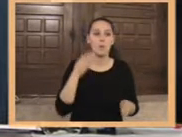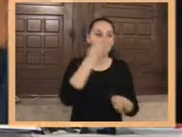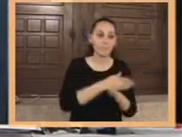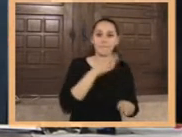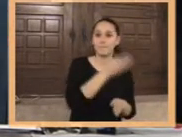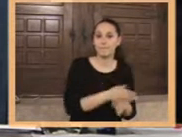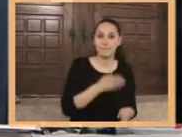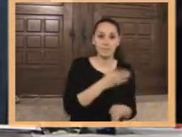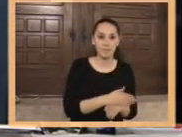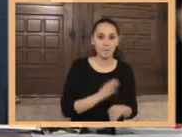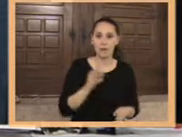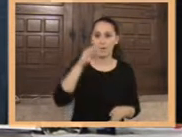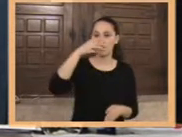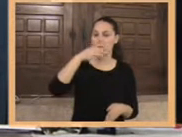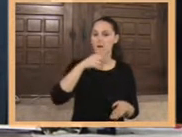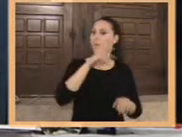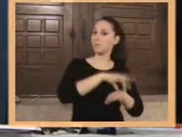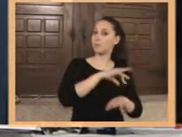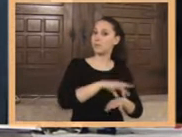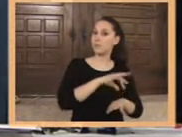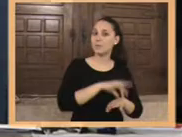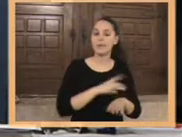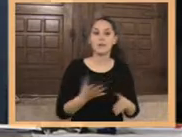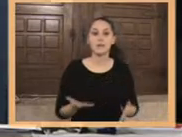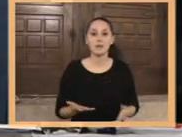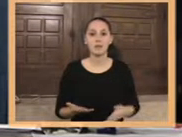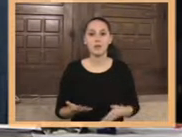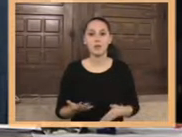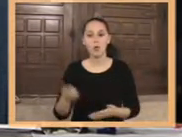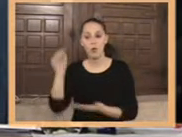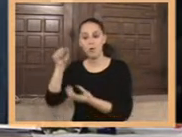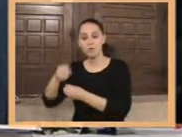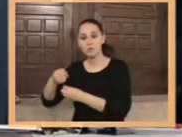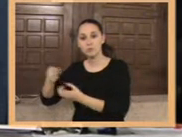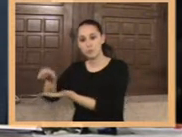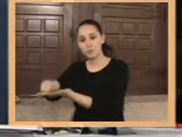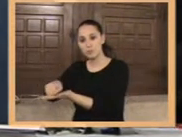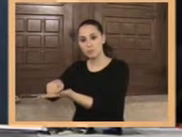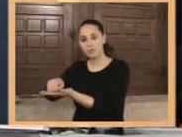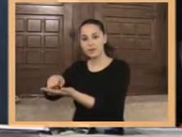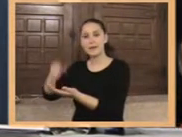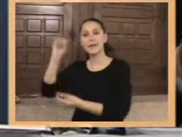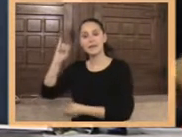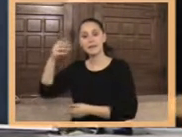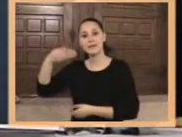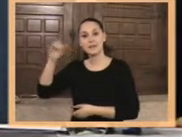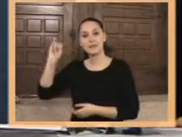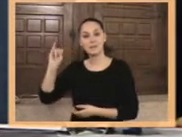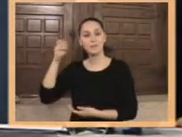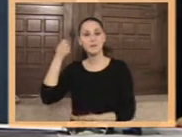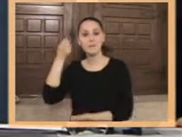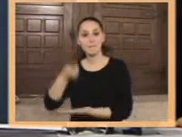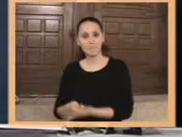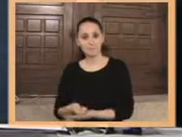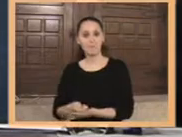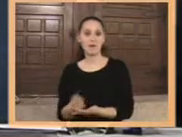MIR que esté en fase de formación, no están exentos del IBI en virtud de lo dispuesto el artículo 62 del texto refundido de la Ley de